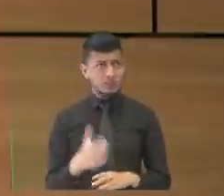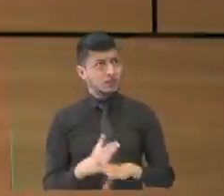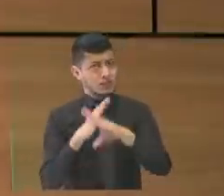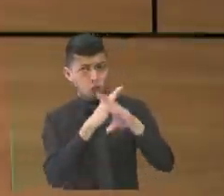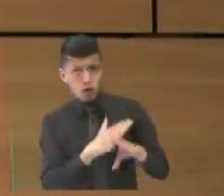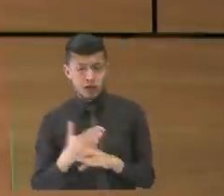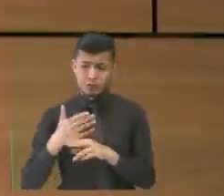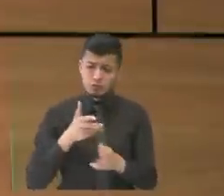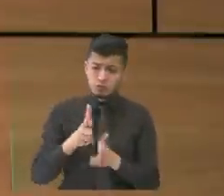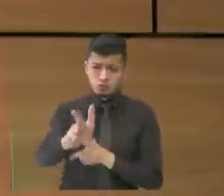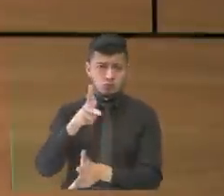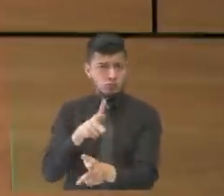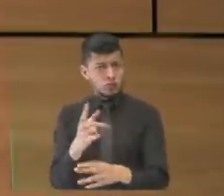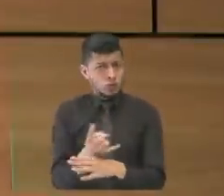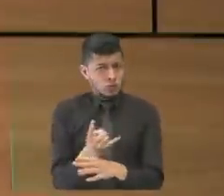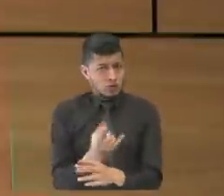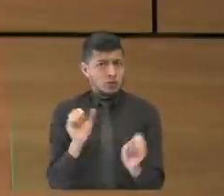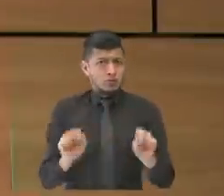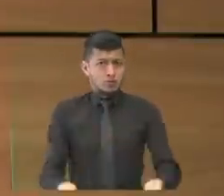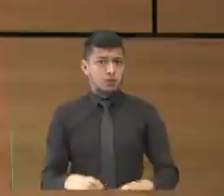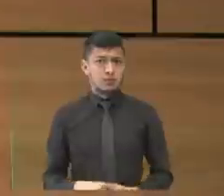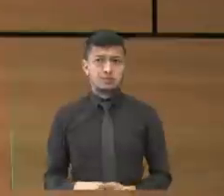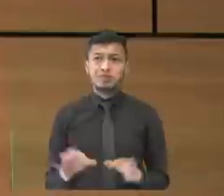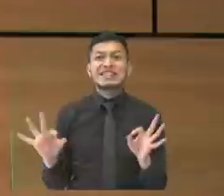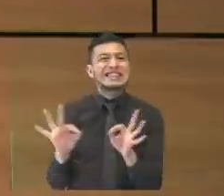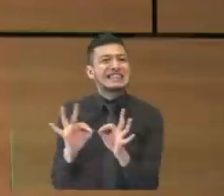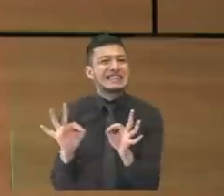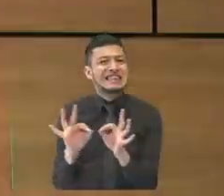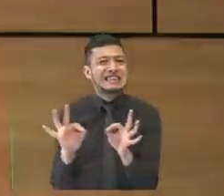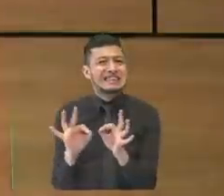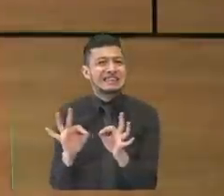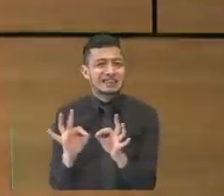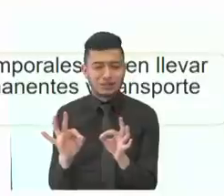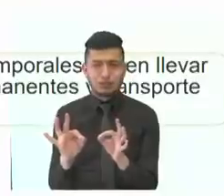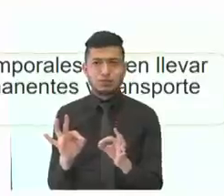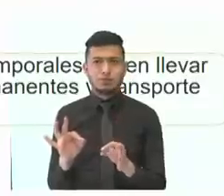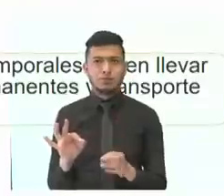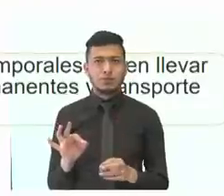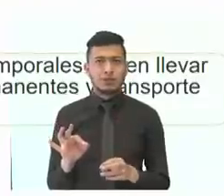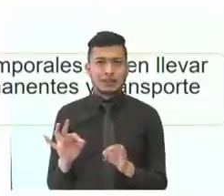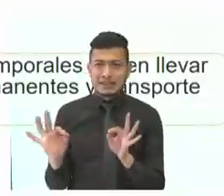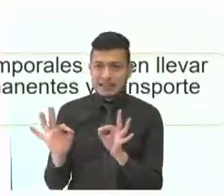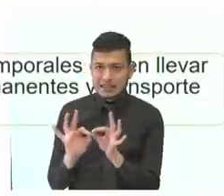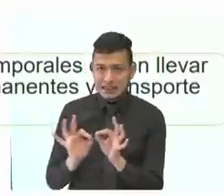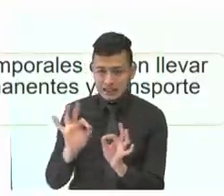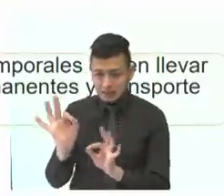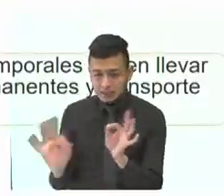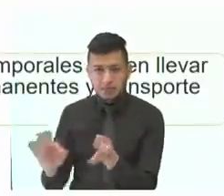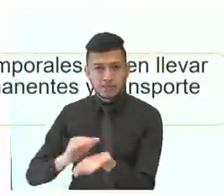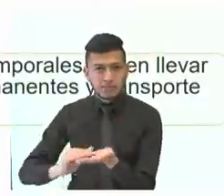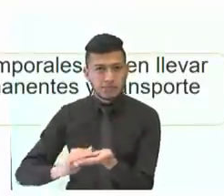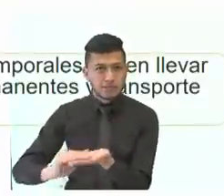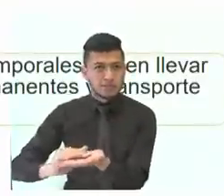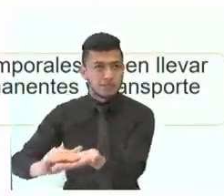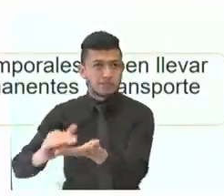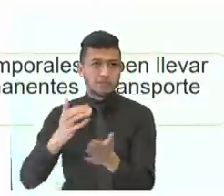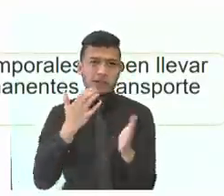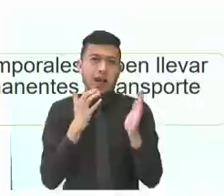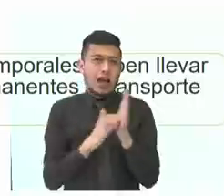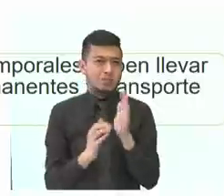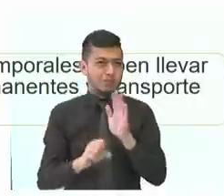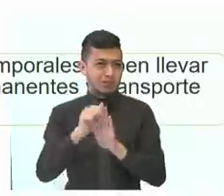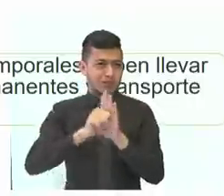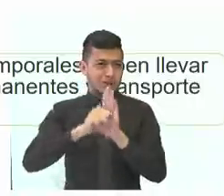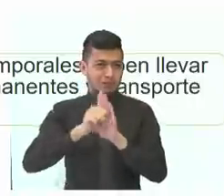usa. Es una mejora modesta, sin embargo, esa mejora, si uno la quiere, digamos,